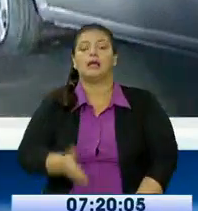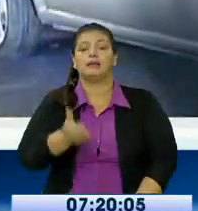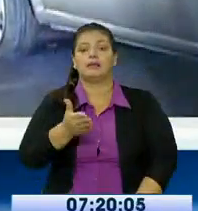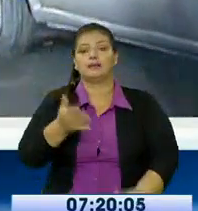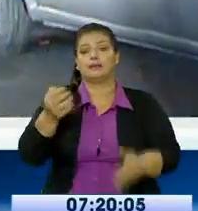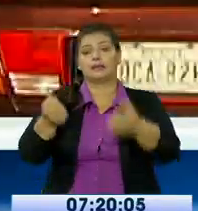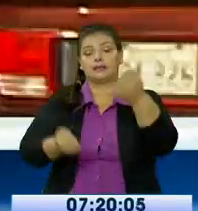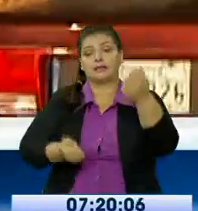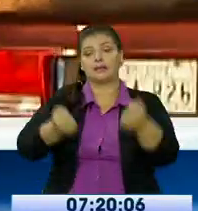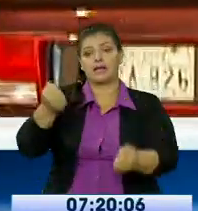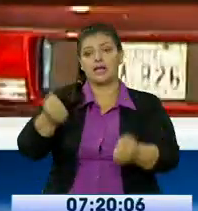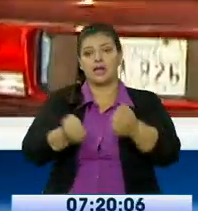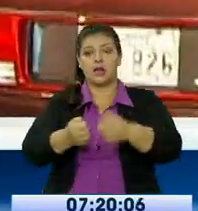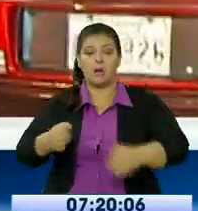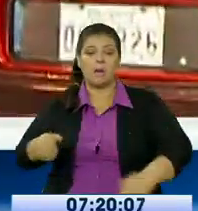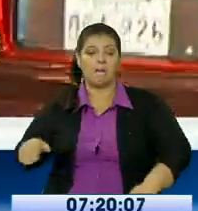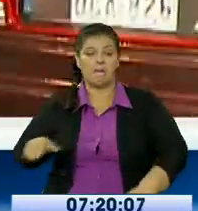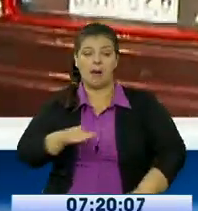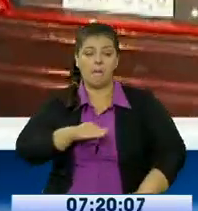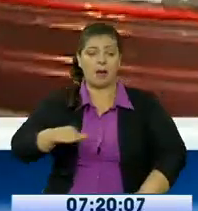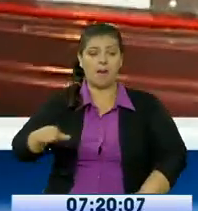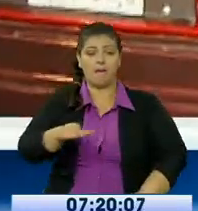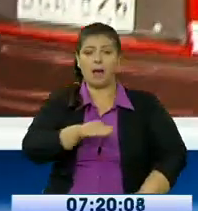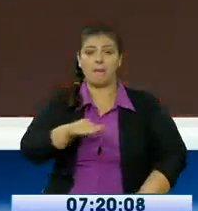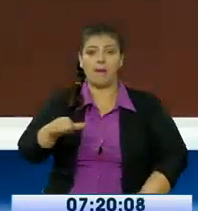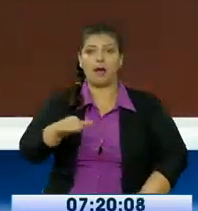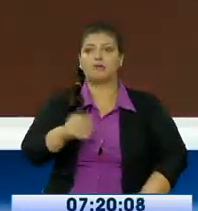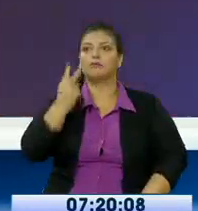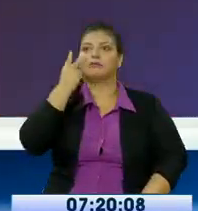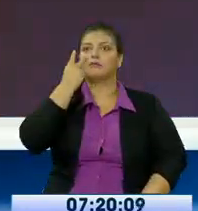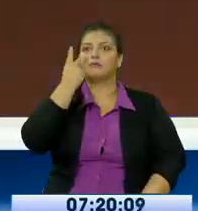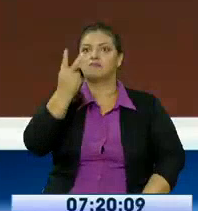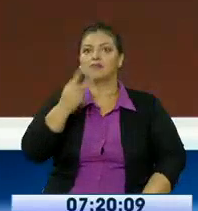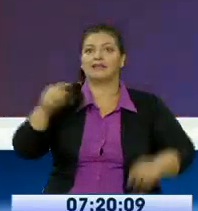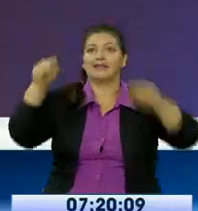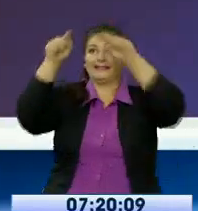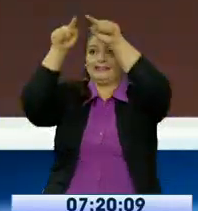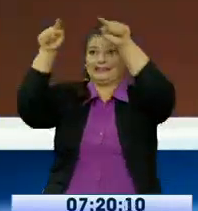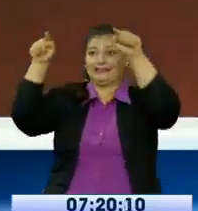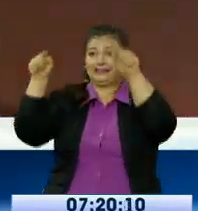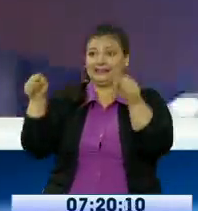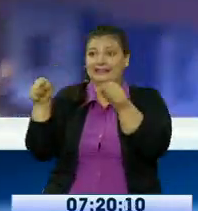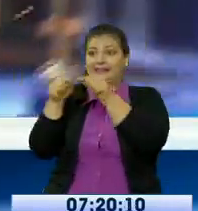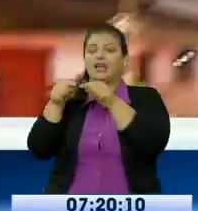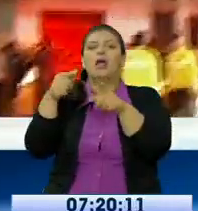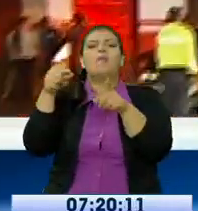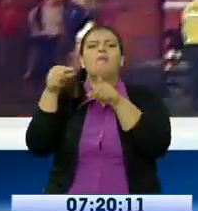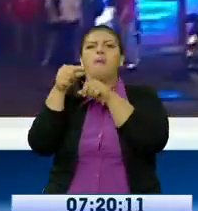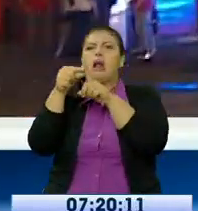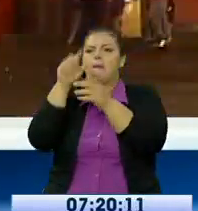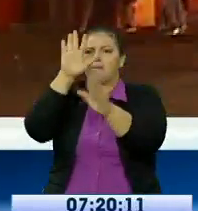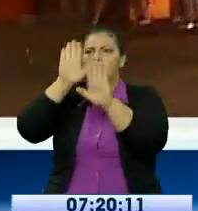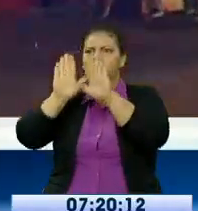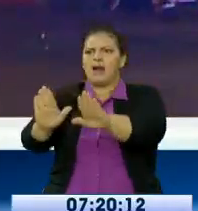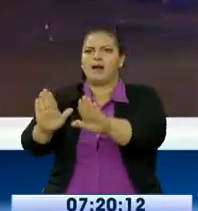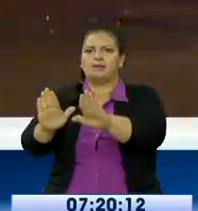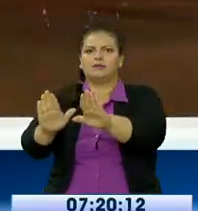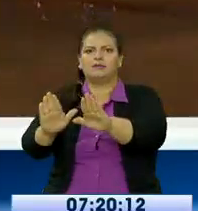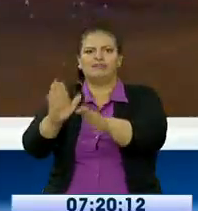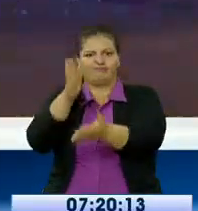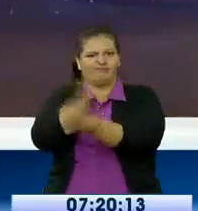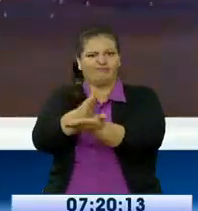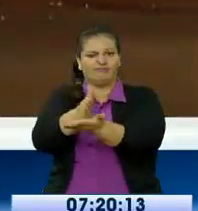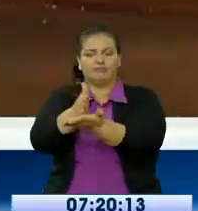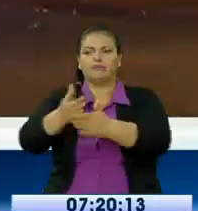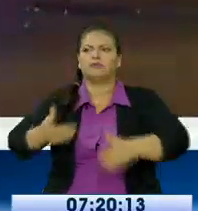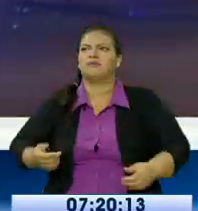Testigos dieron a conocer que uno de los vehículos se pasó el octagonal pare. Bueno, al momento tenemos un siniestro de